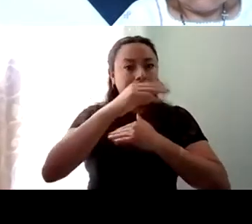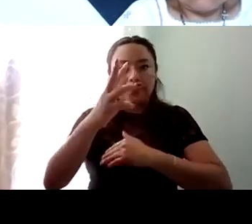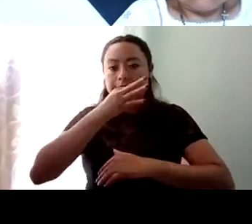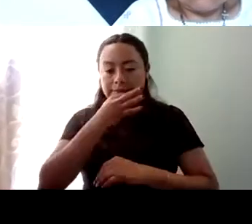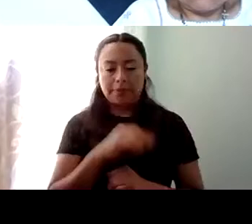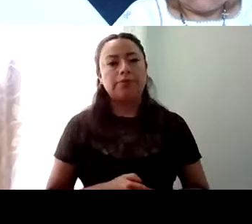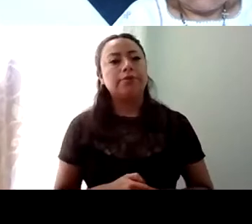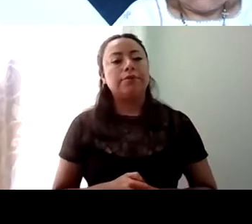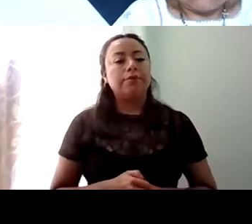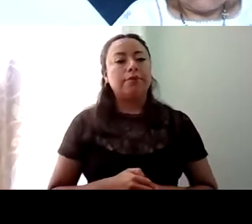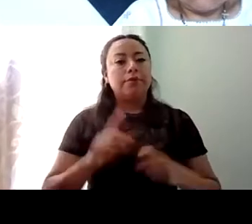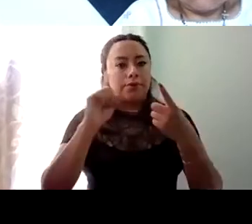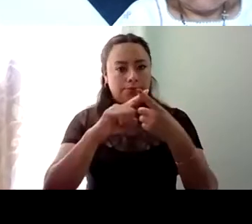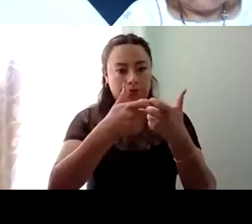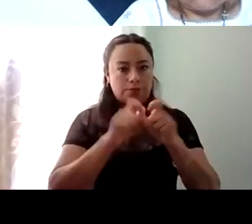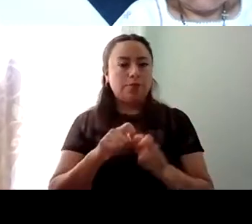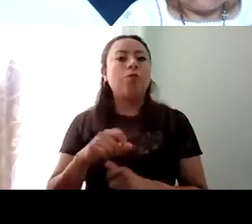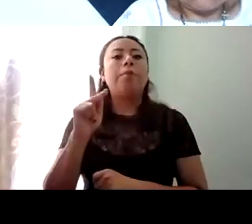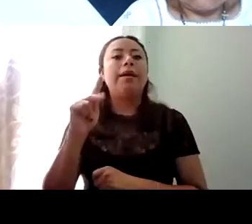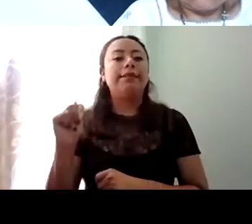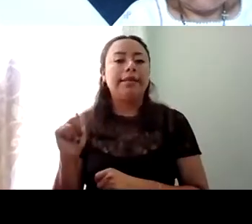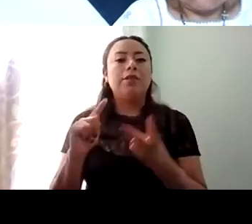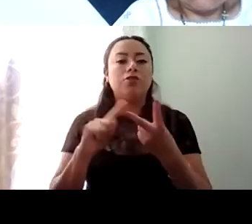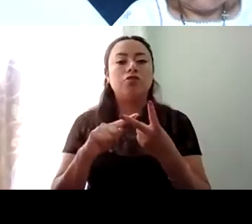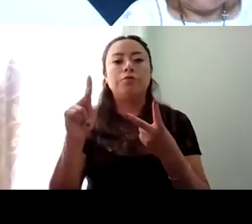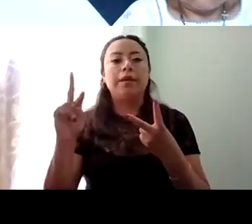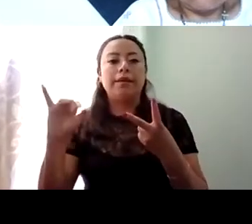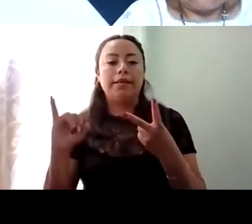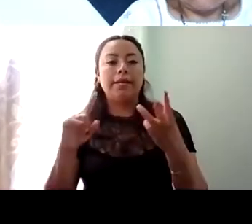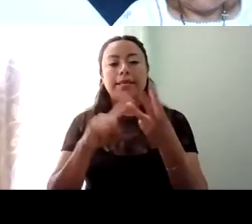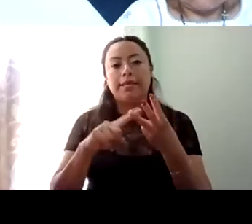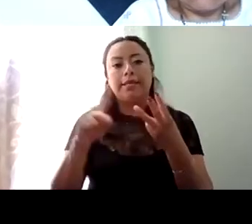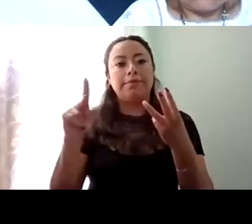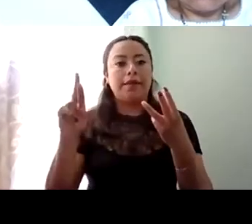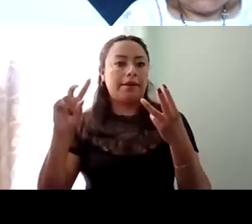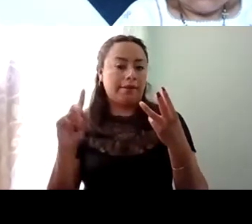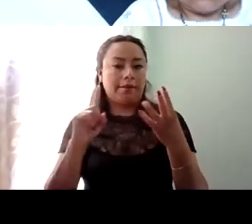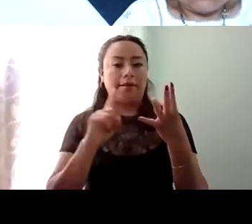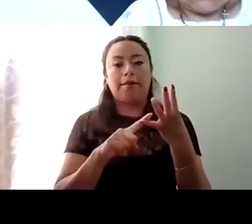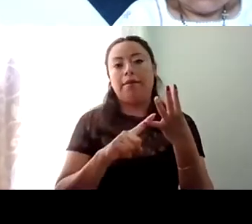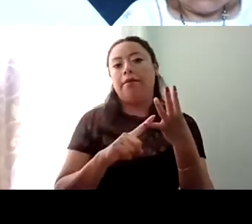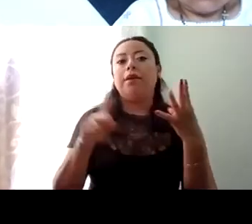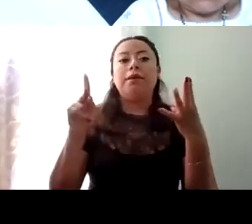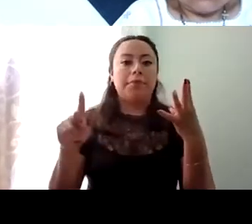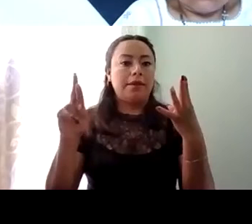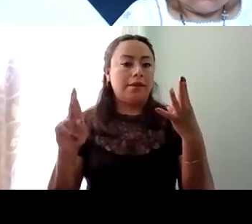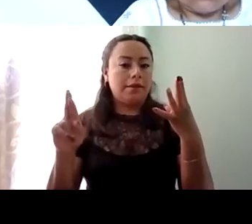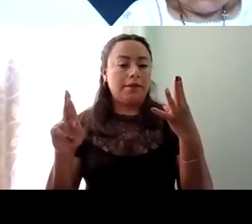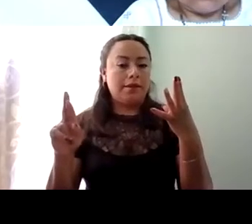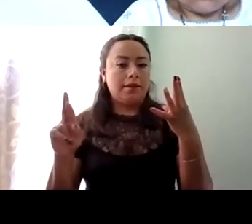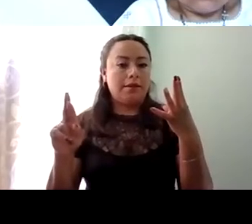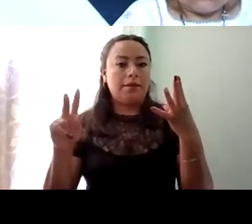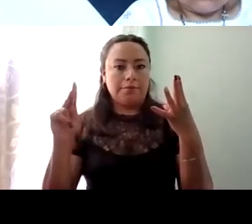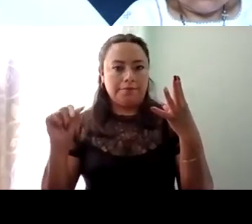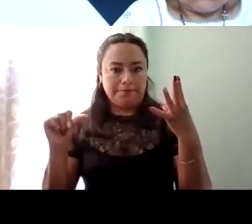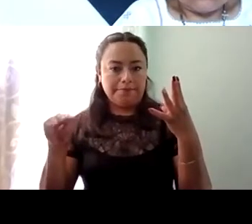siguiente. 1, Partido del Trabajo. 2, Partido Revolucionario Institucional. 3, Partido de la Revolución Democrática. 4, Partido Revolucionario de